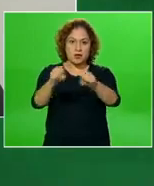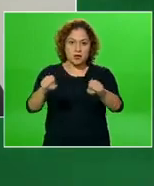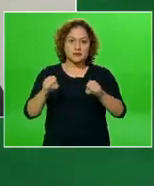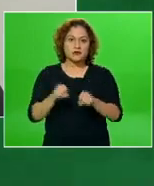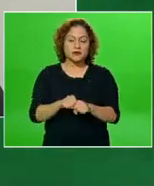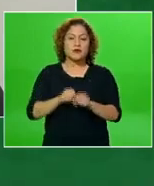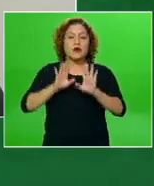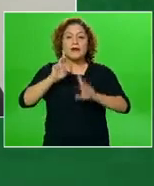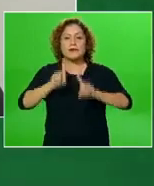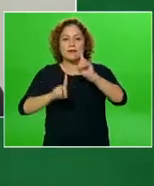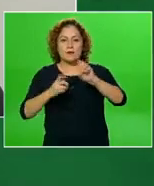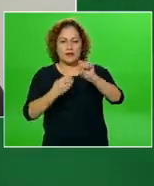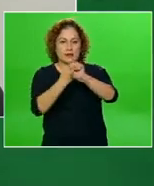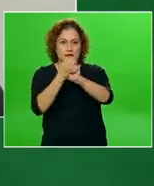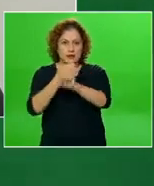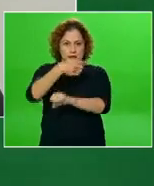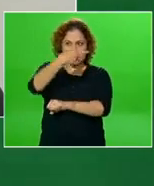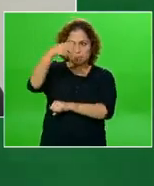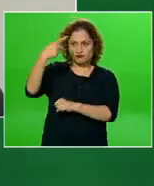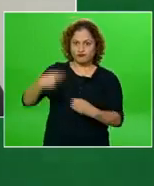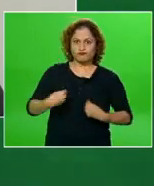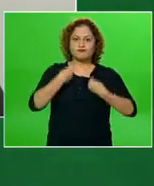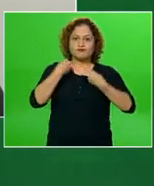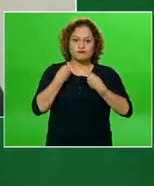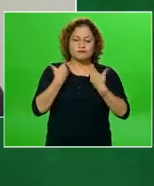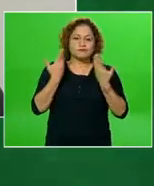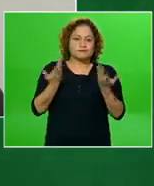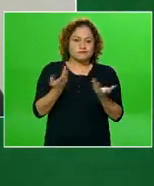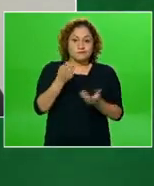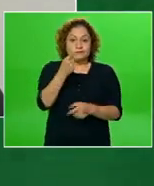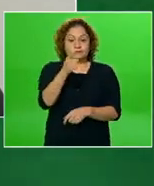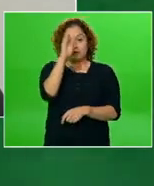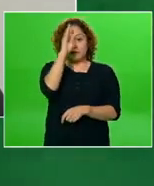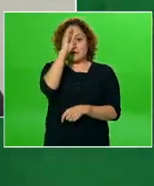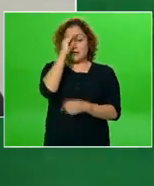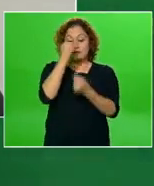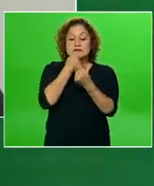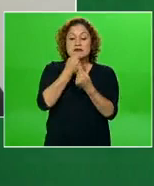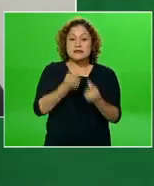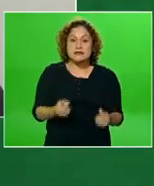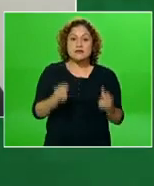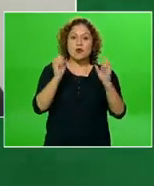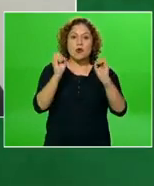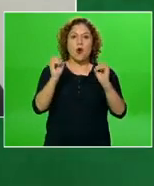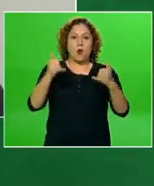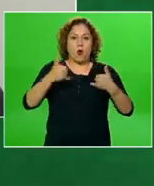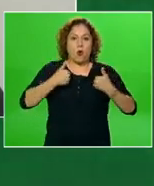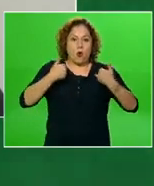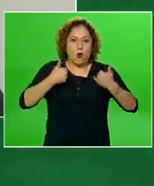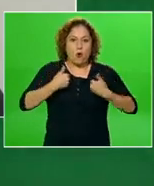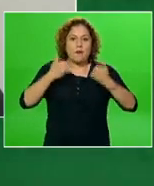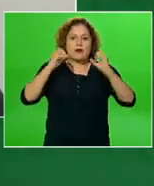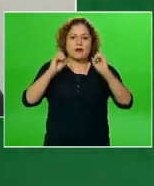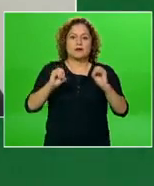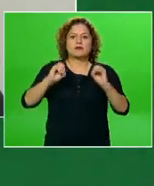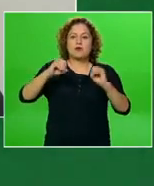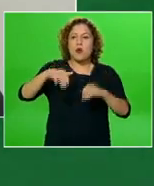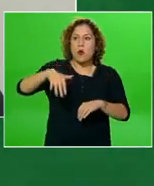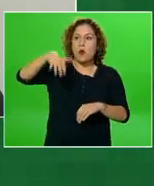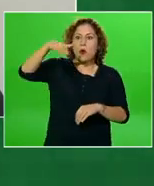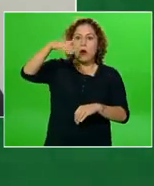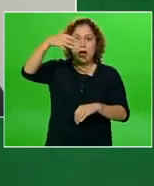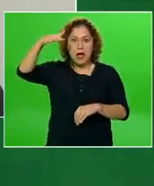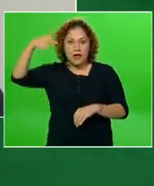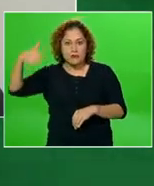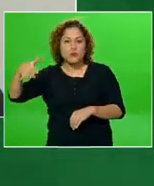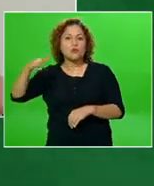pudieran sus pequeños a lo mejor igual ya no tan pequeño sus adolescentes sus sus adultos jóvenes están en la